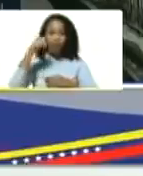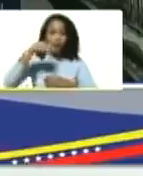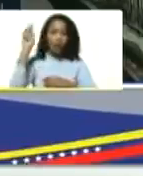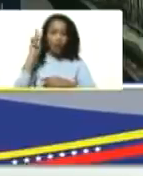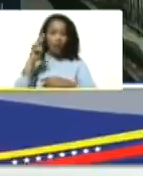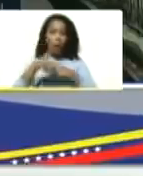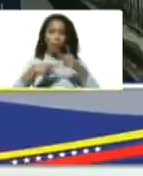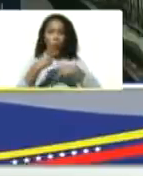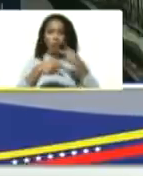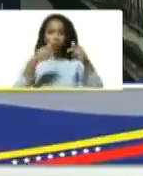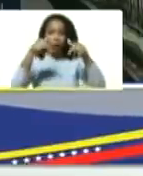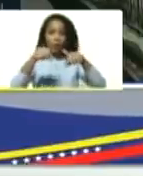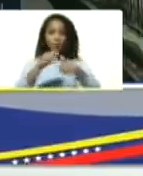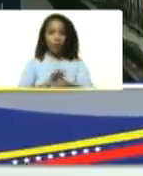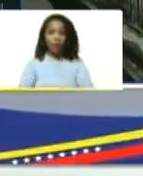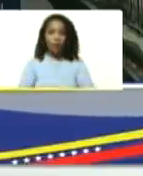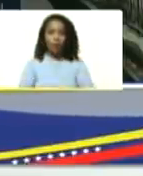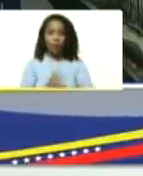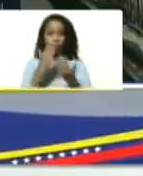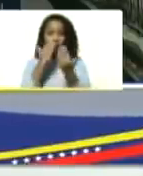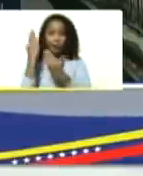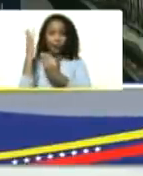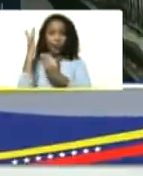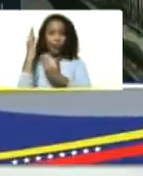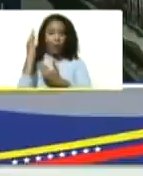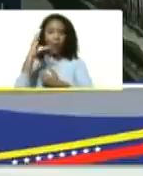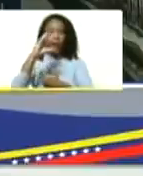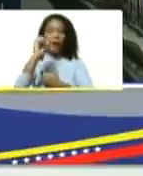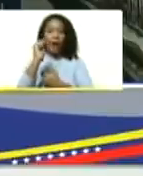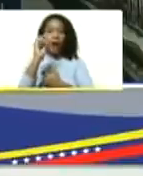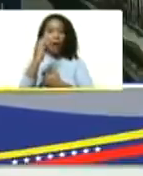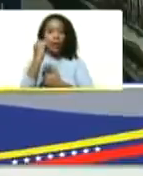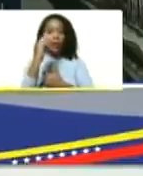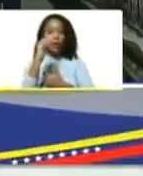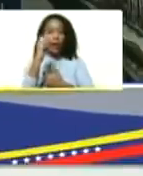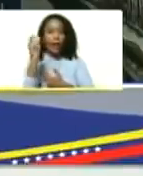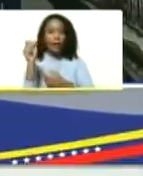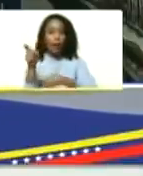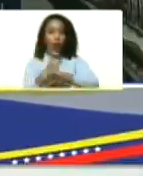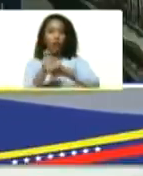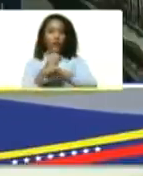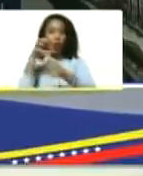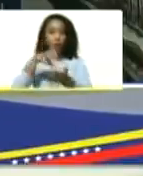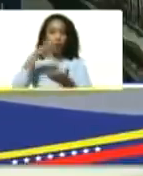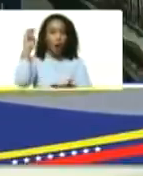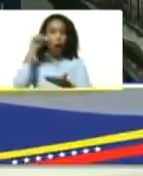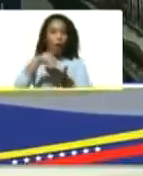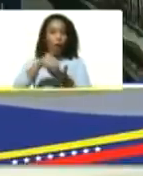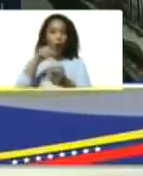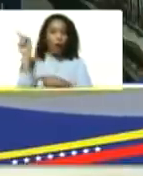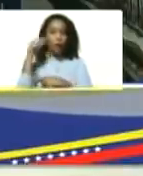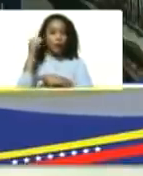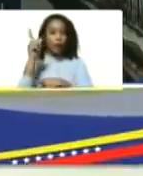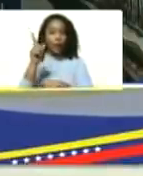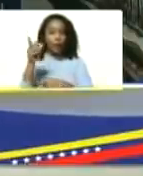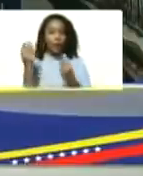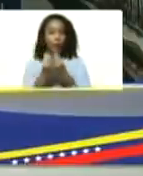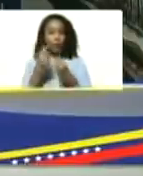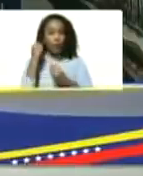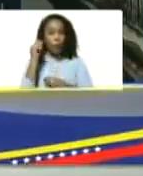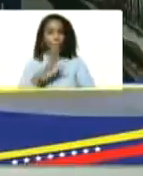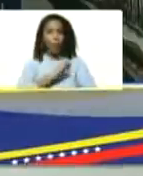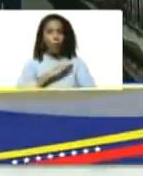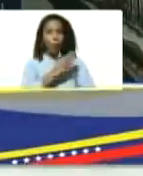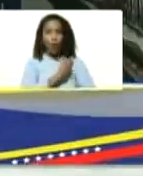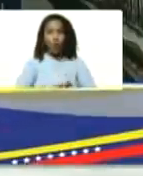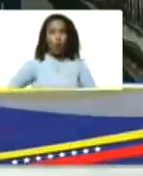producirlo ahí hasta karina carpio acompañada de aurora haya propietaria